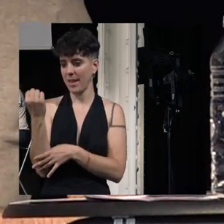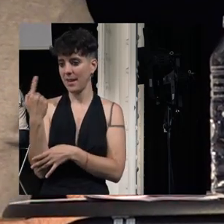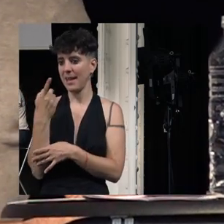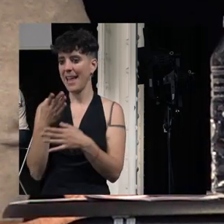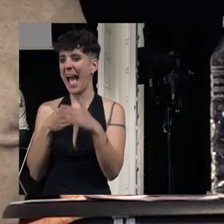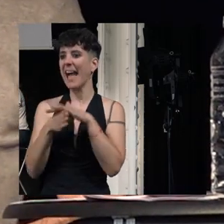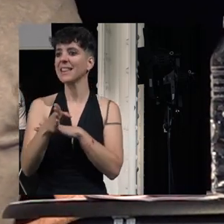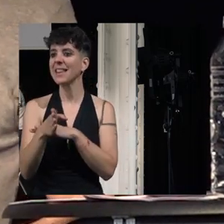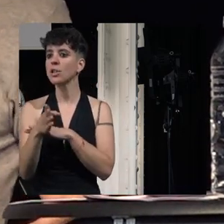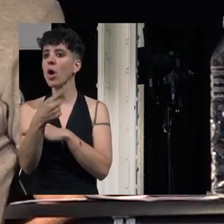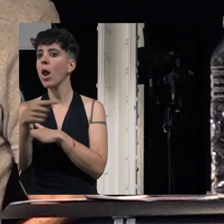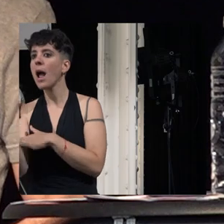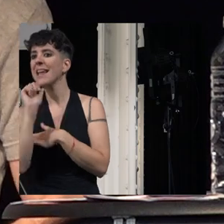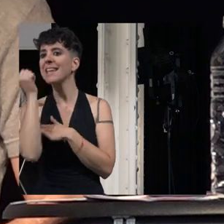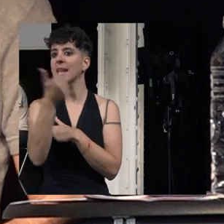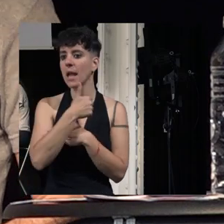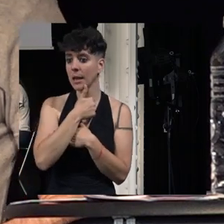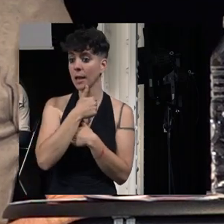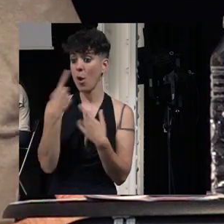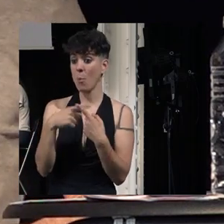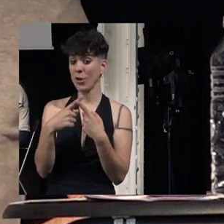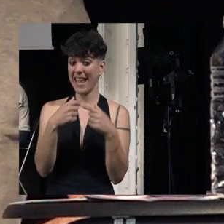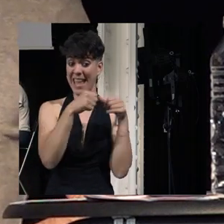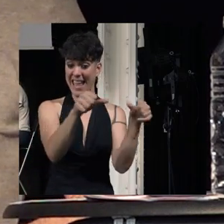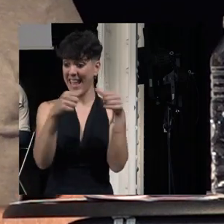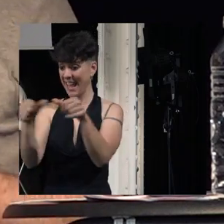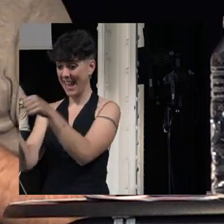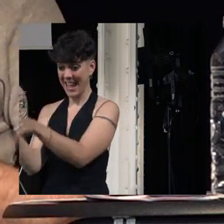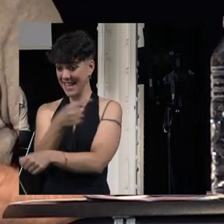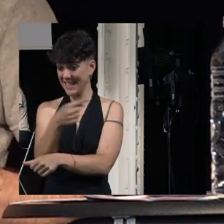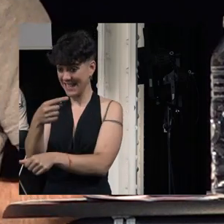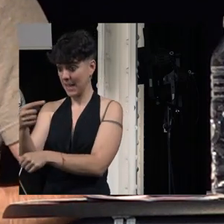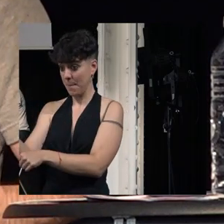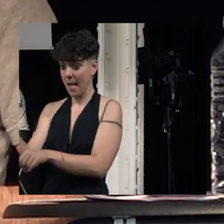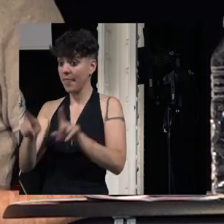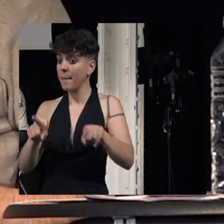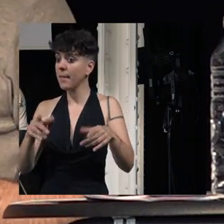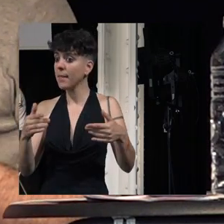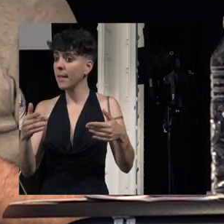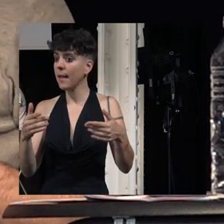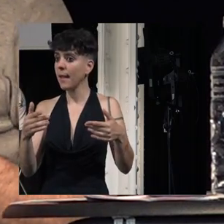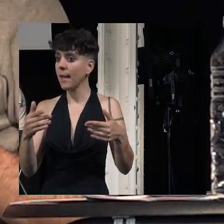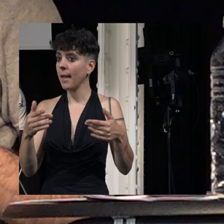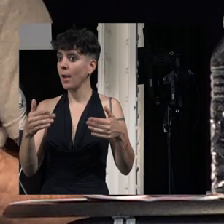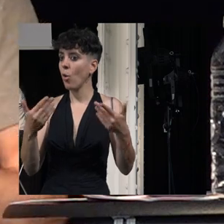no, porque hay determinados niveles de estigma que no permiten